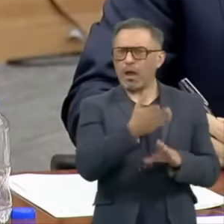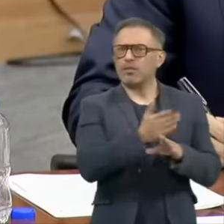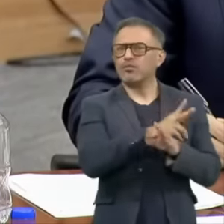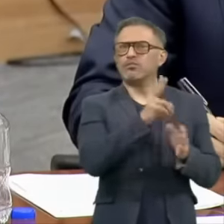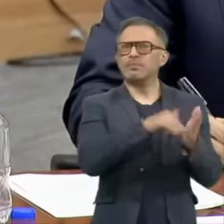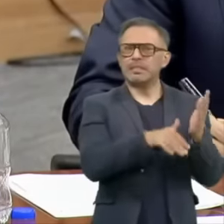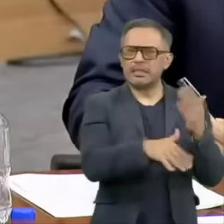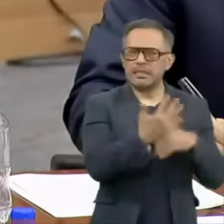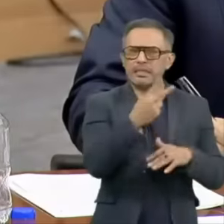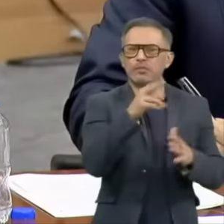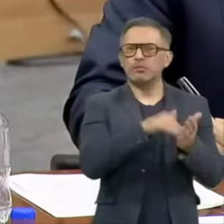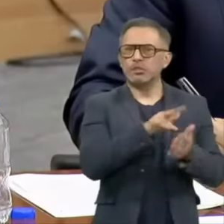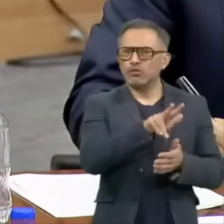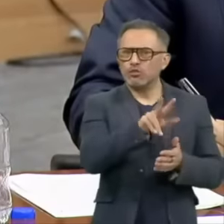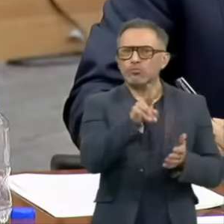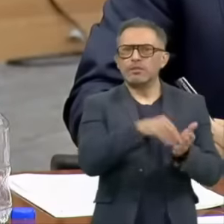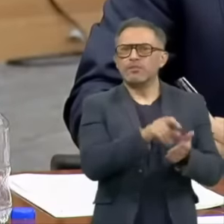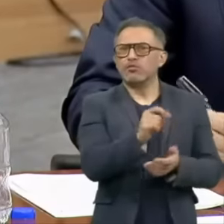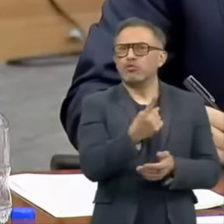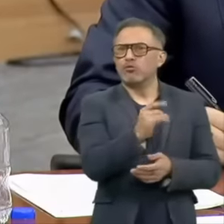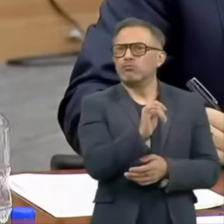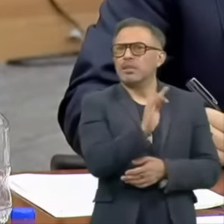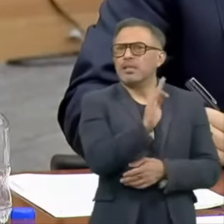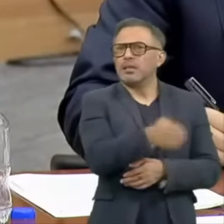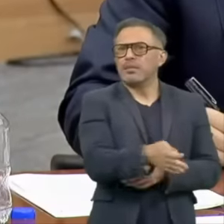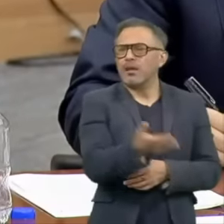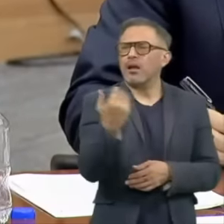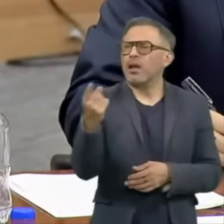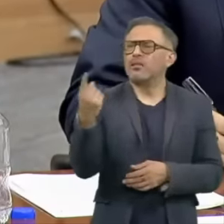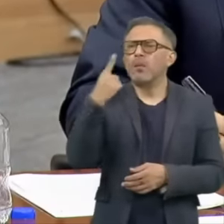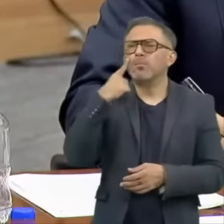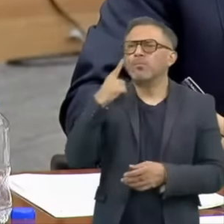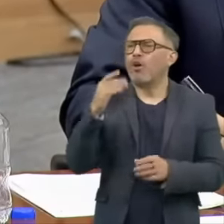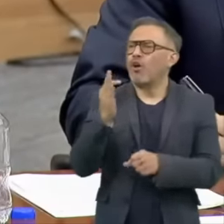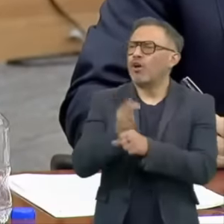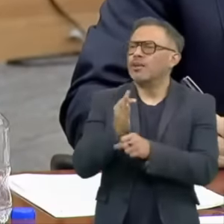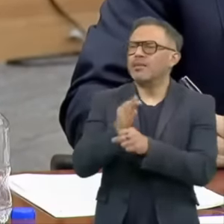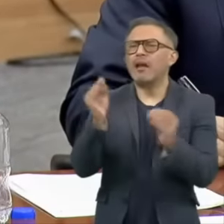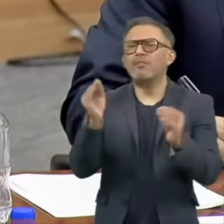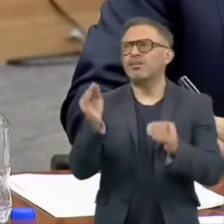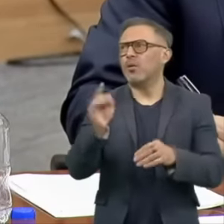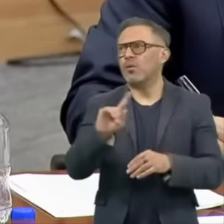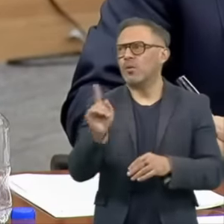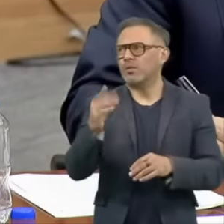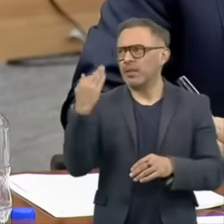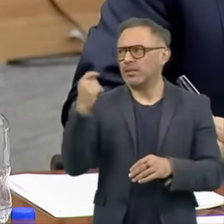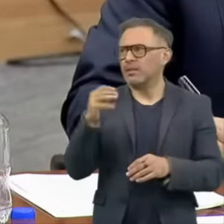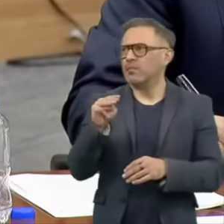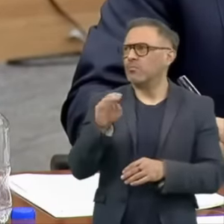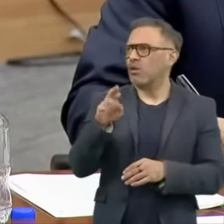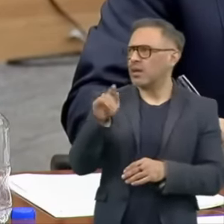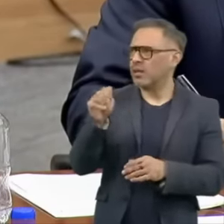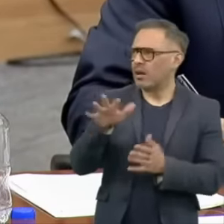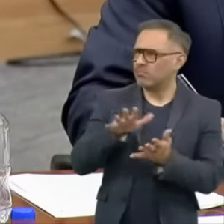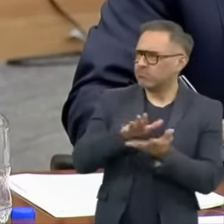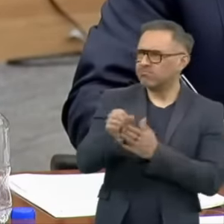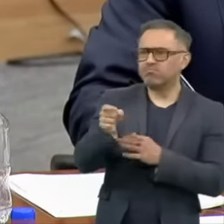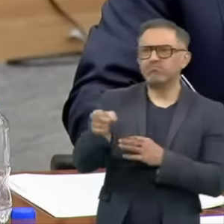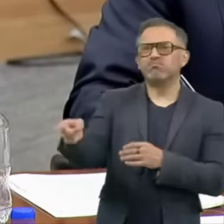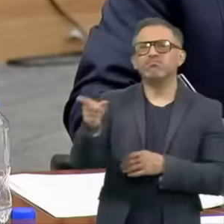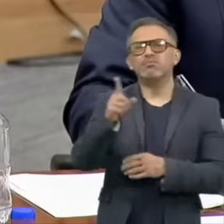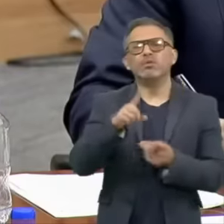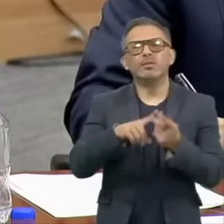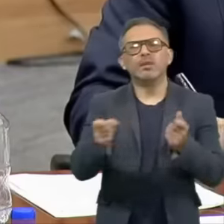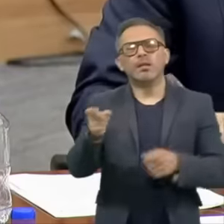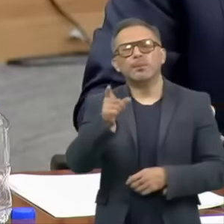2018, 2021. ¿Dónde estaban sus voces para alegar lo que hoy dicen cuando Morena los arrolló? Callaron. Y